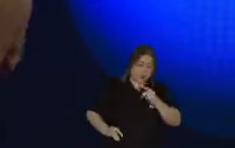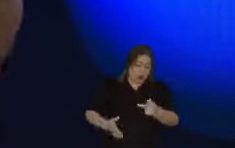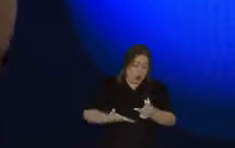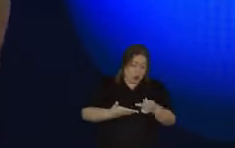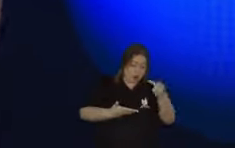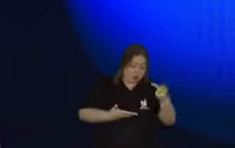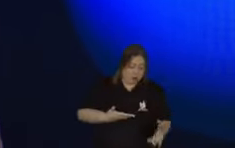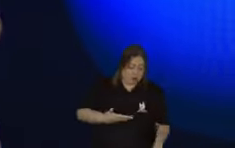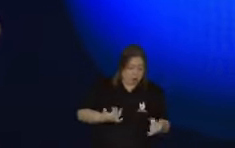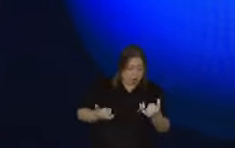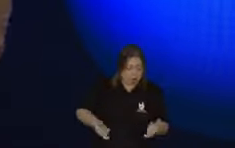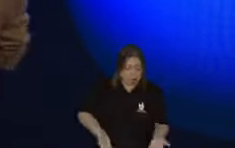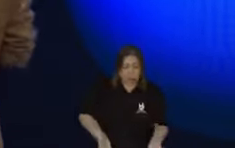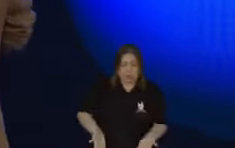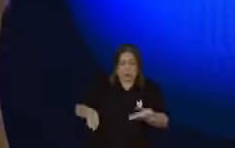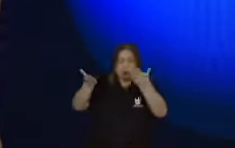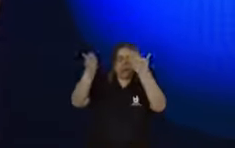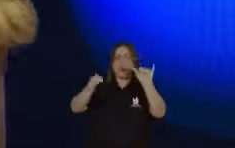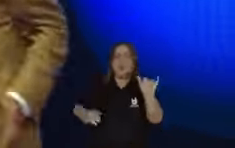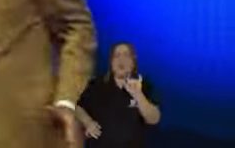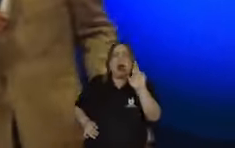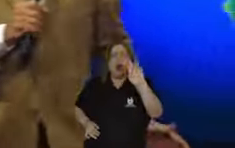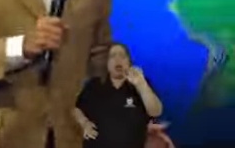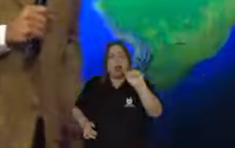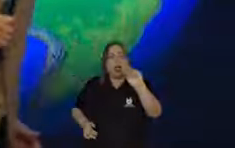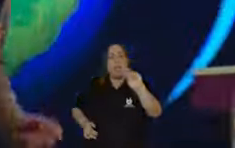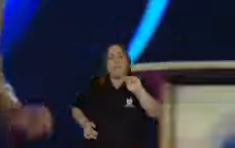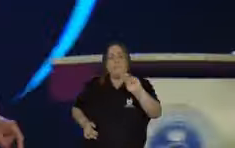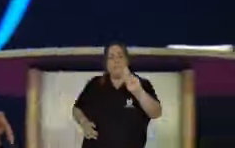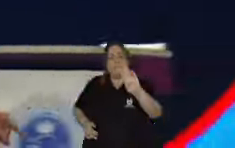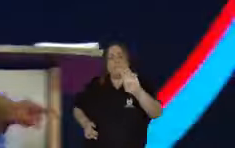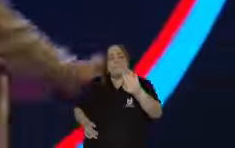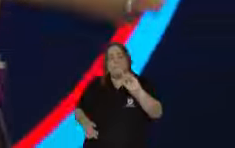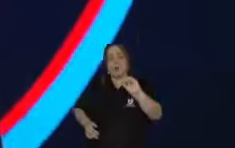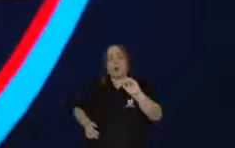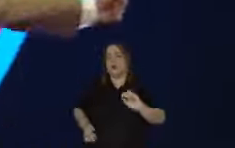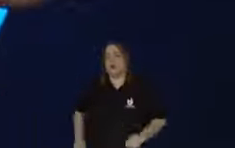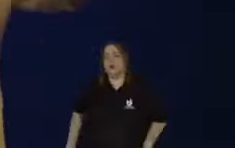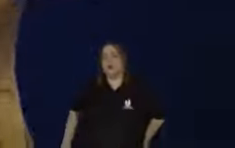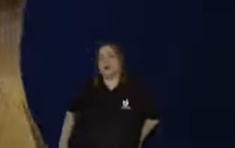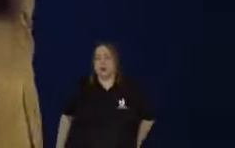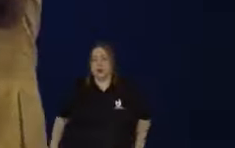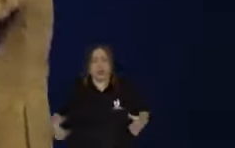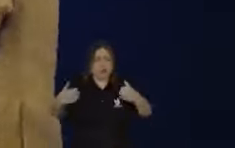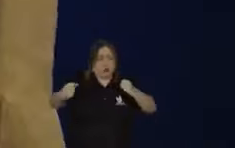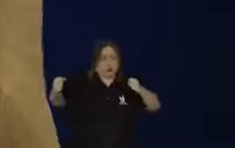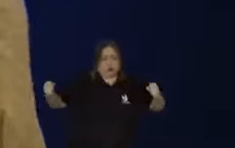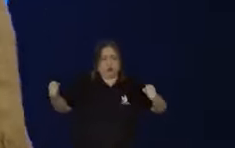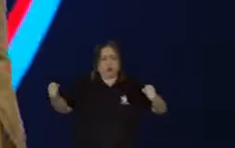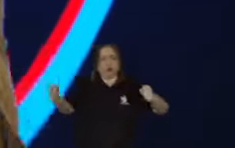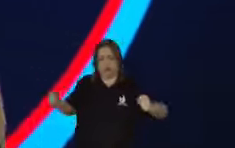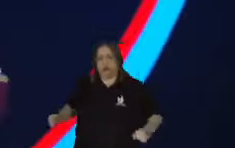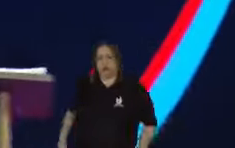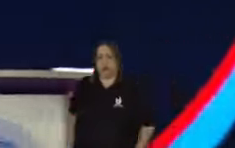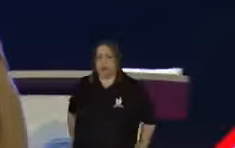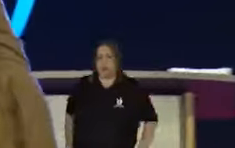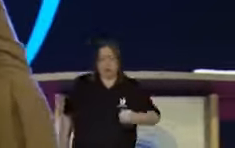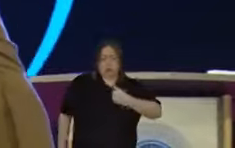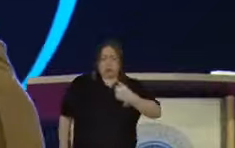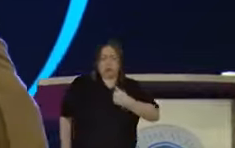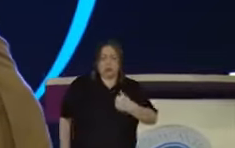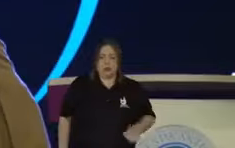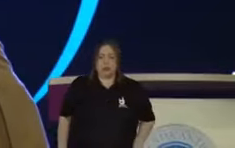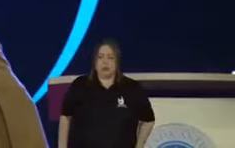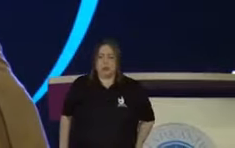ahora me levanté tipo Rambo o tipo Rocky o algo así. Por cada uno que es resiliente en su fuerza, hay miles que